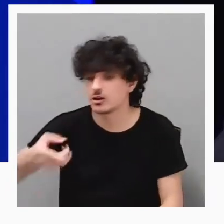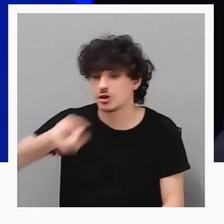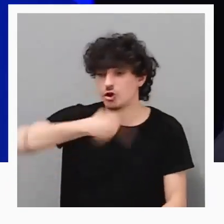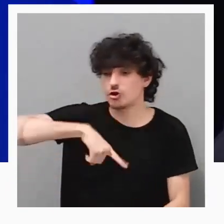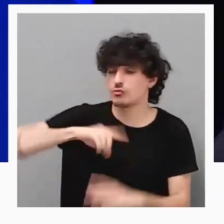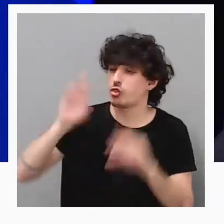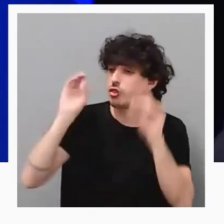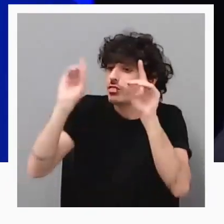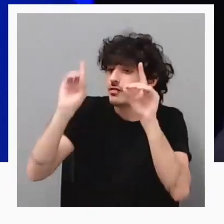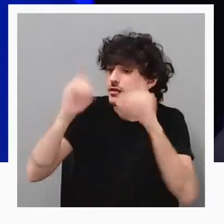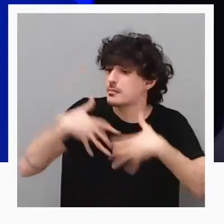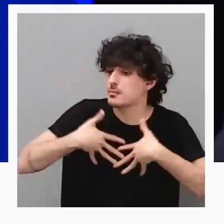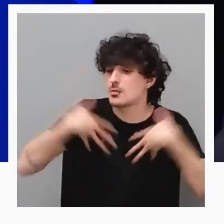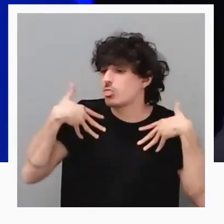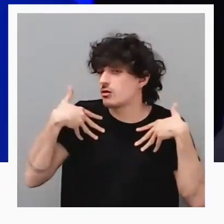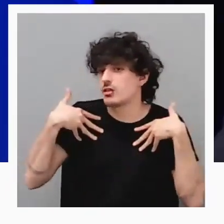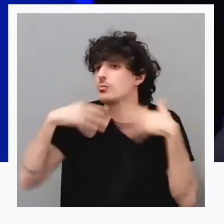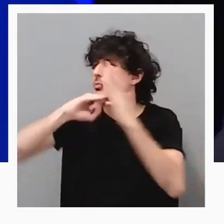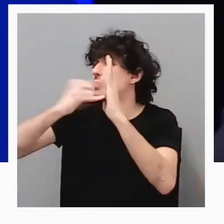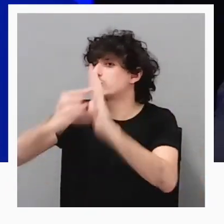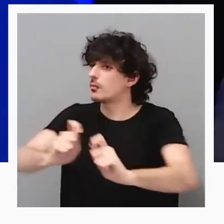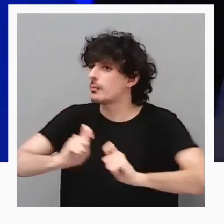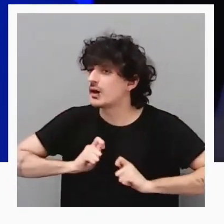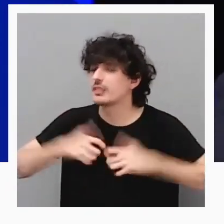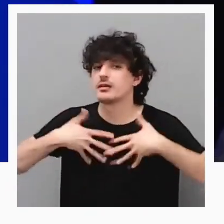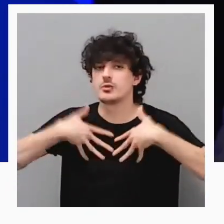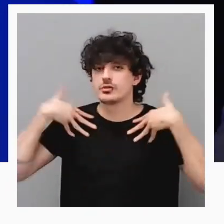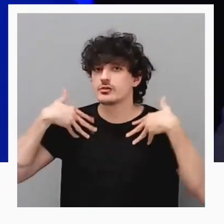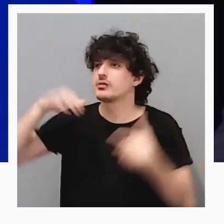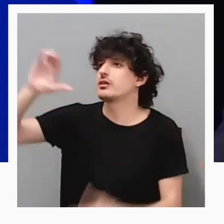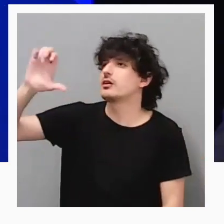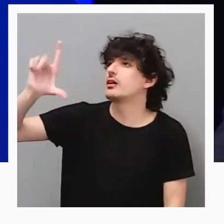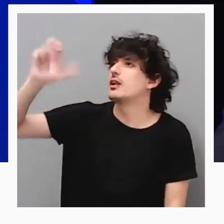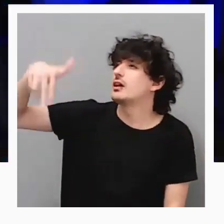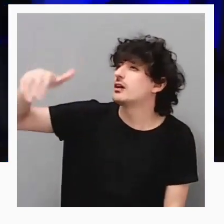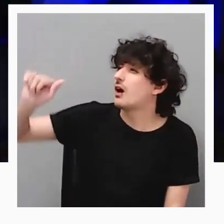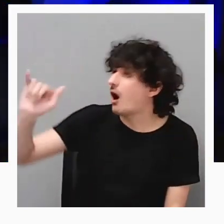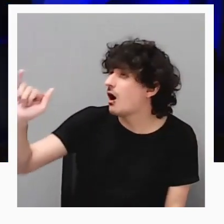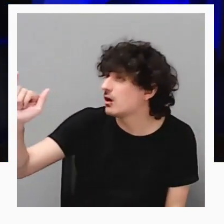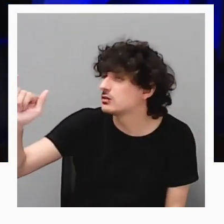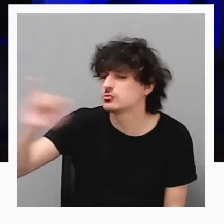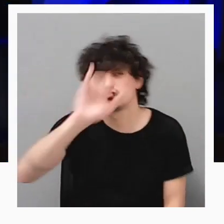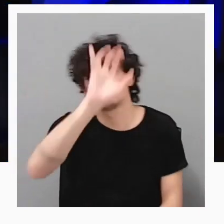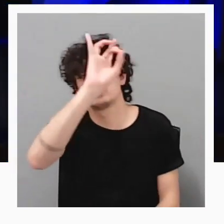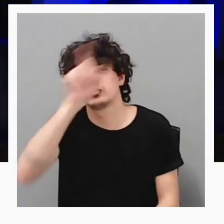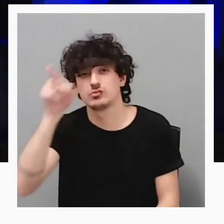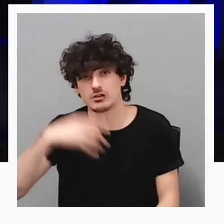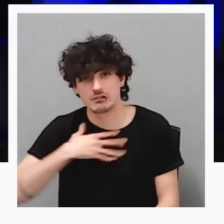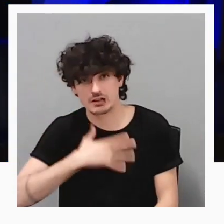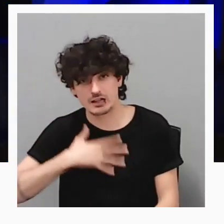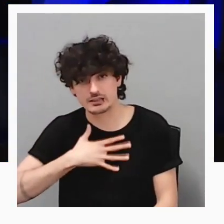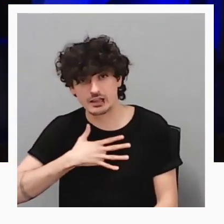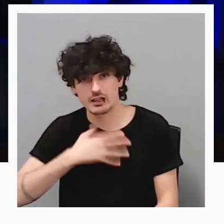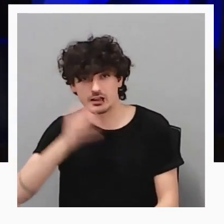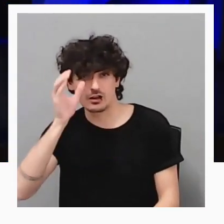emocionados con los proyectos. Elena, ¿estás por ahí? Sí. Y encantada, me supongo, de escuchar